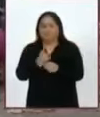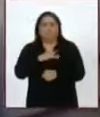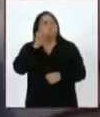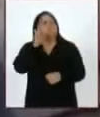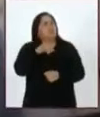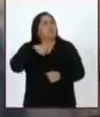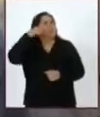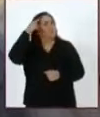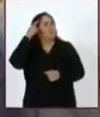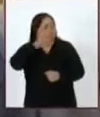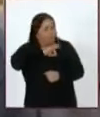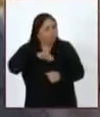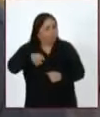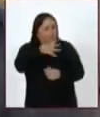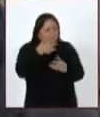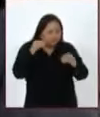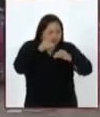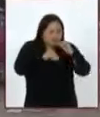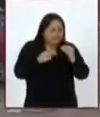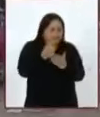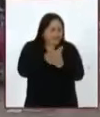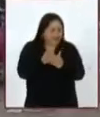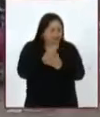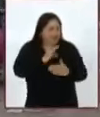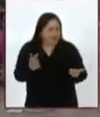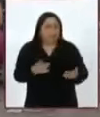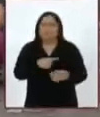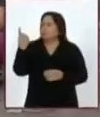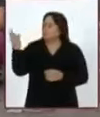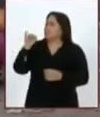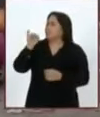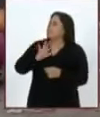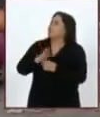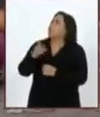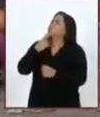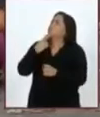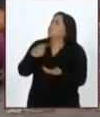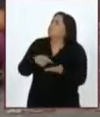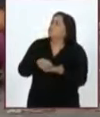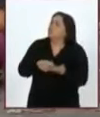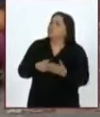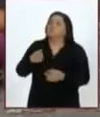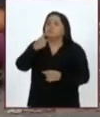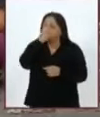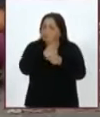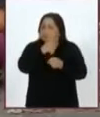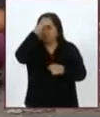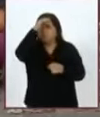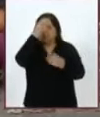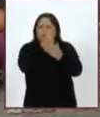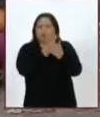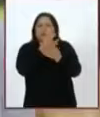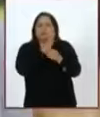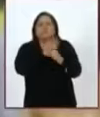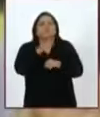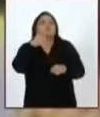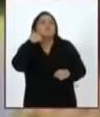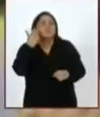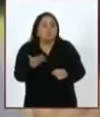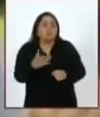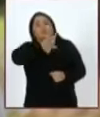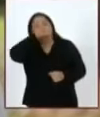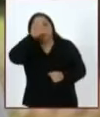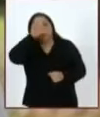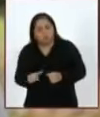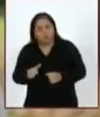me ocurre que podemos adaptar un cuento a una historieta. Sí, ¿y qué uso le daríamos? Primero pensemos en el cuento que queremos adaptar, después en